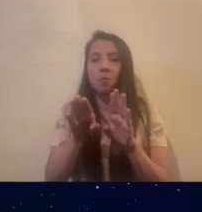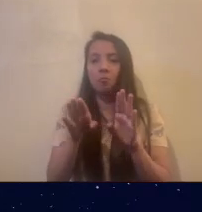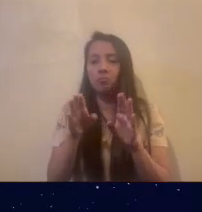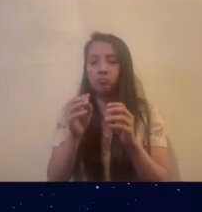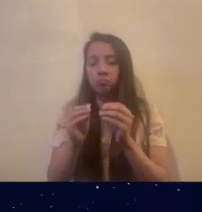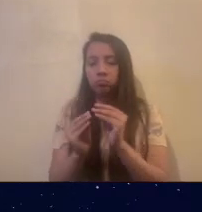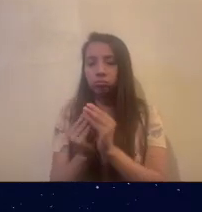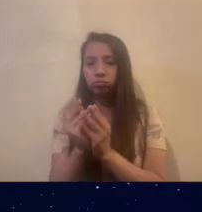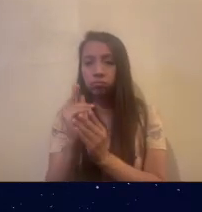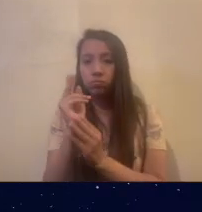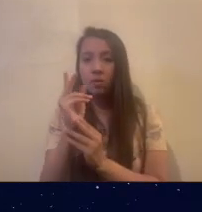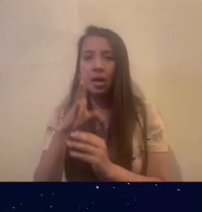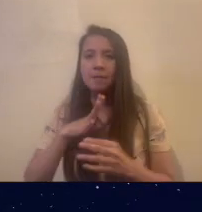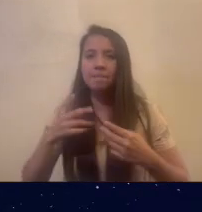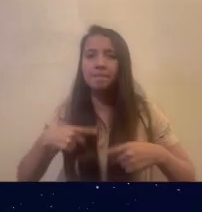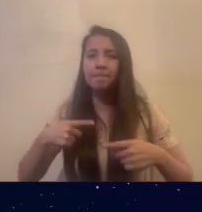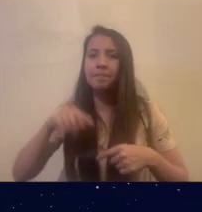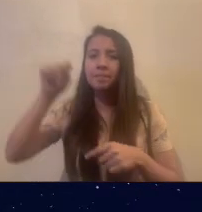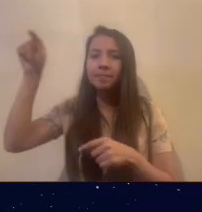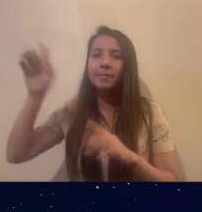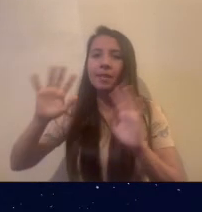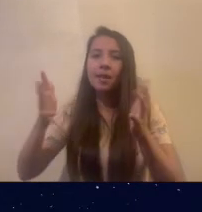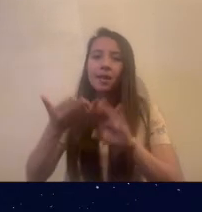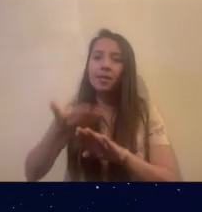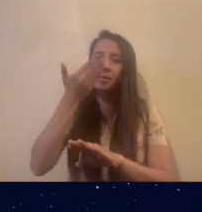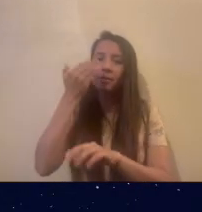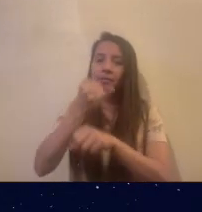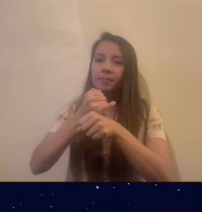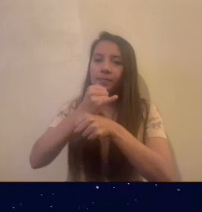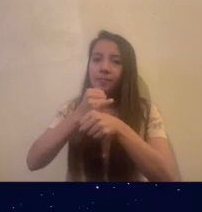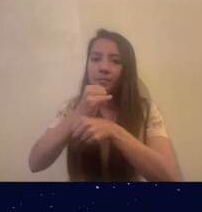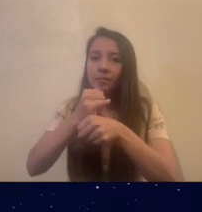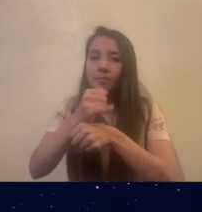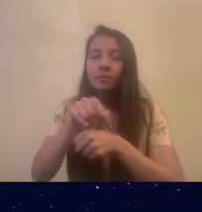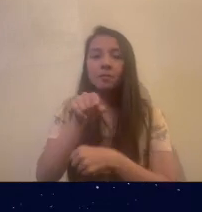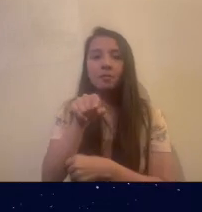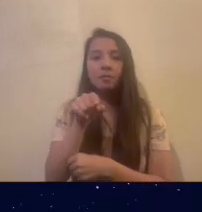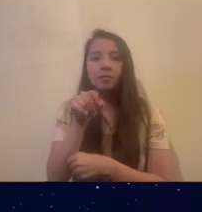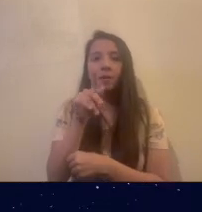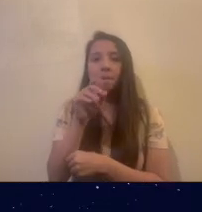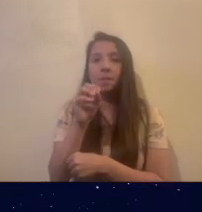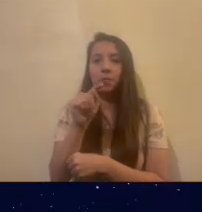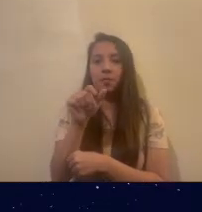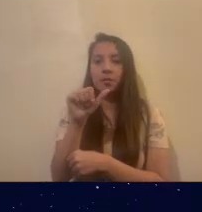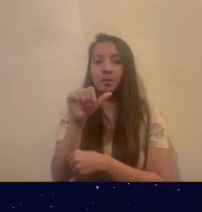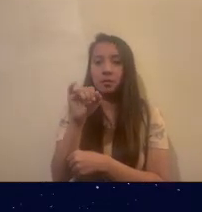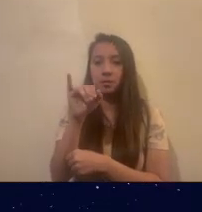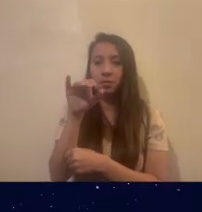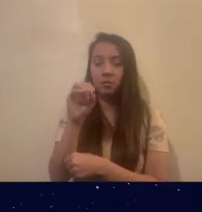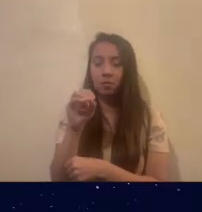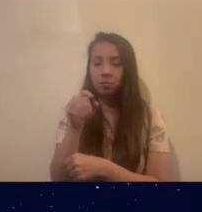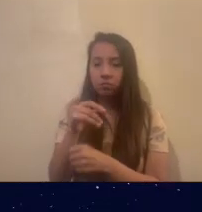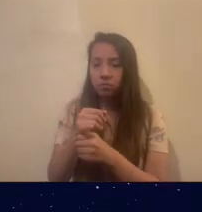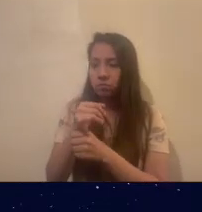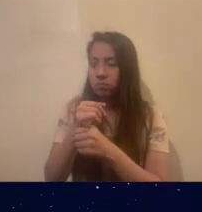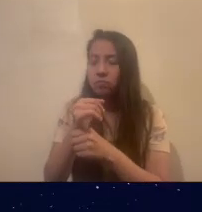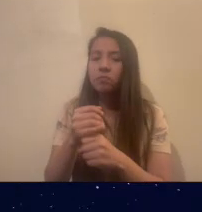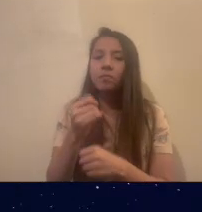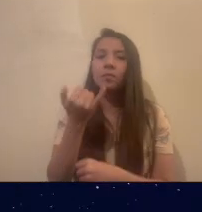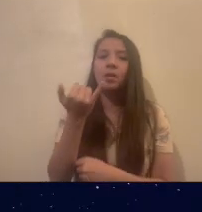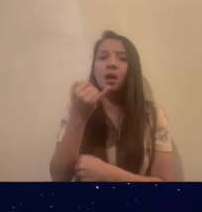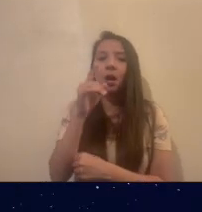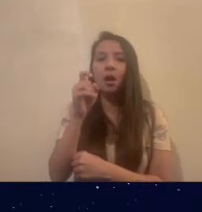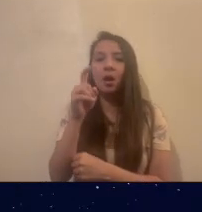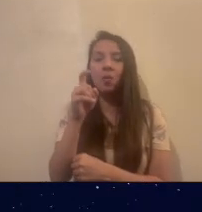desarrollado otros investigadores y que tenía que ver mucho con la redistribución del potasio y